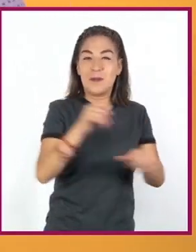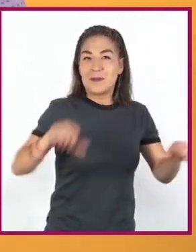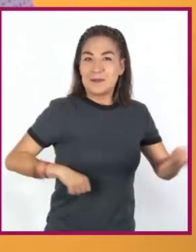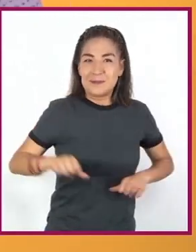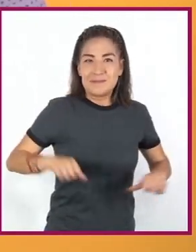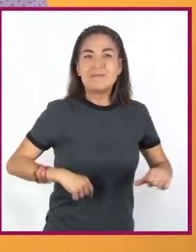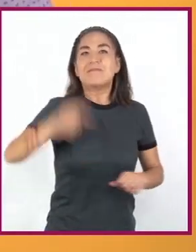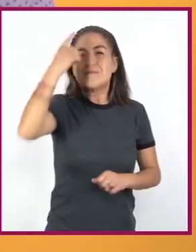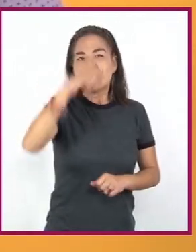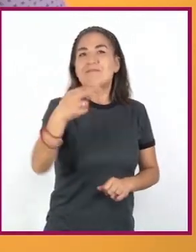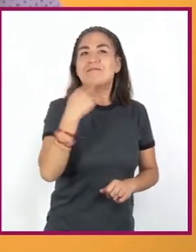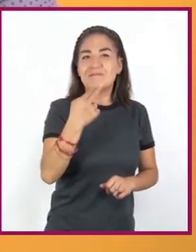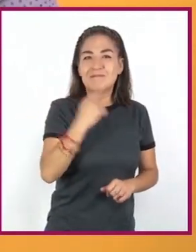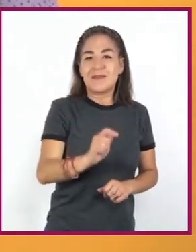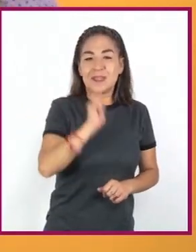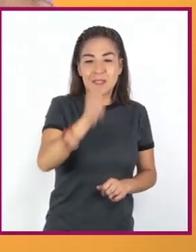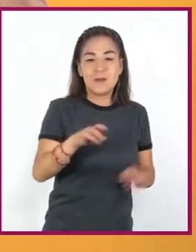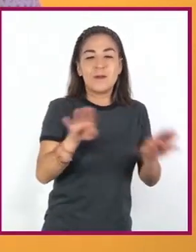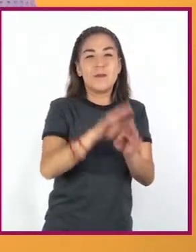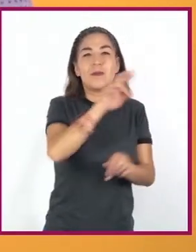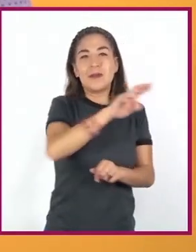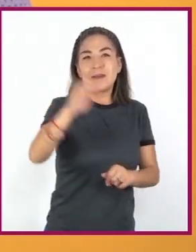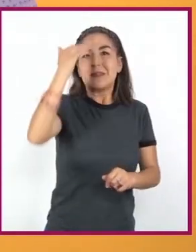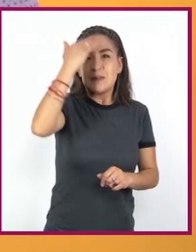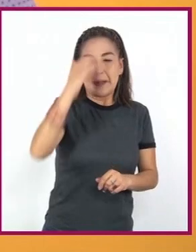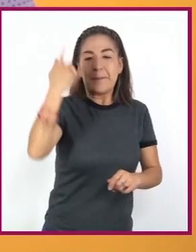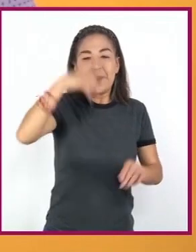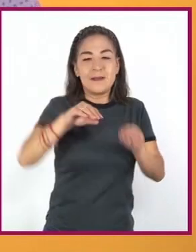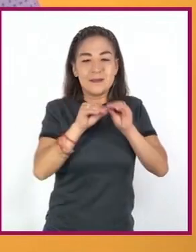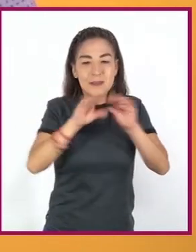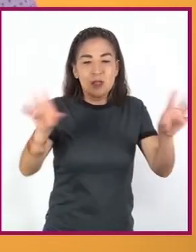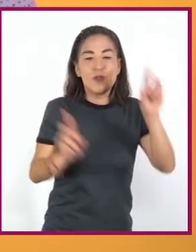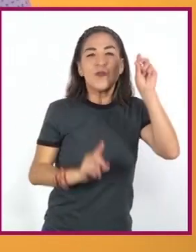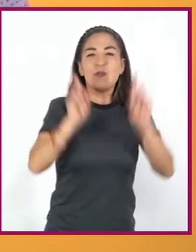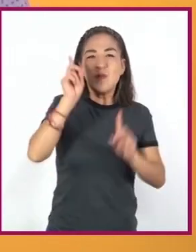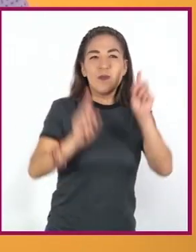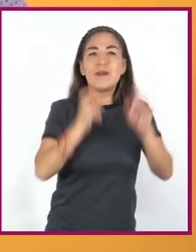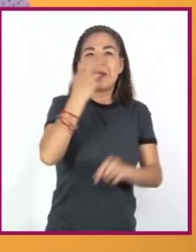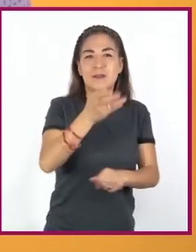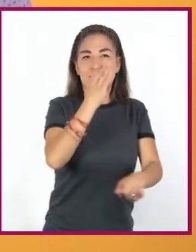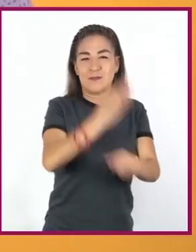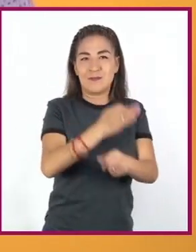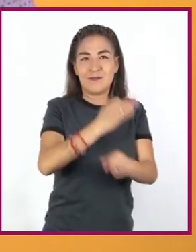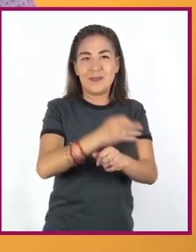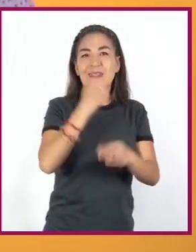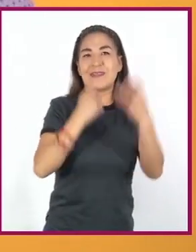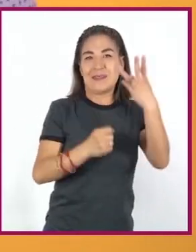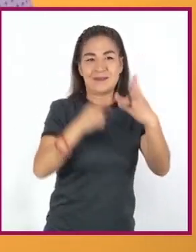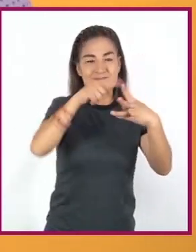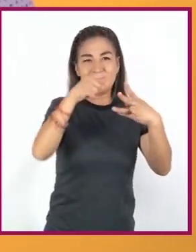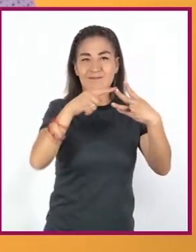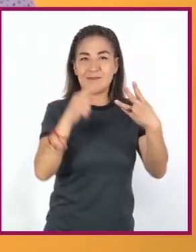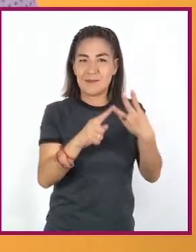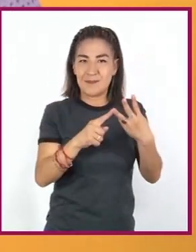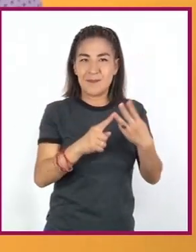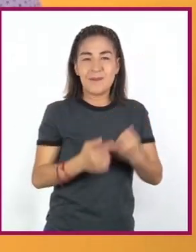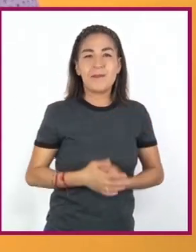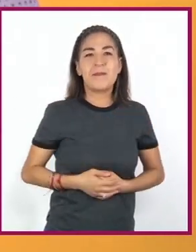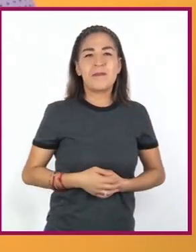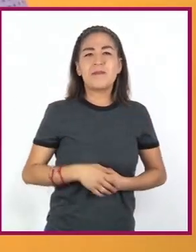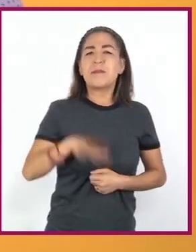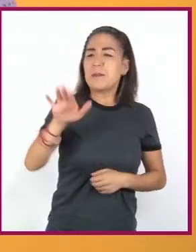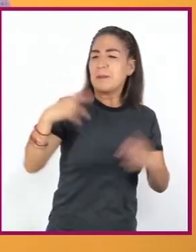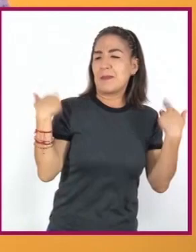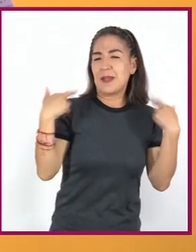nos han sido muy útiles para reconocer y aclarar las dudas sobre esas tres magnitudes. Maestra,